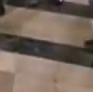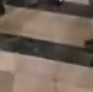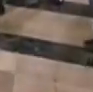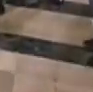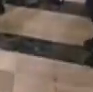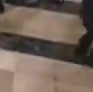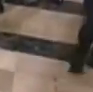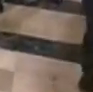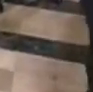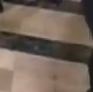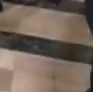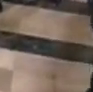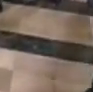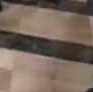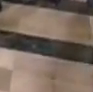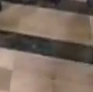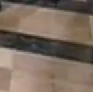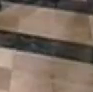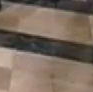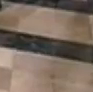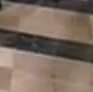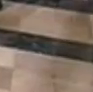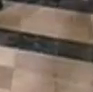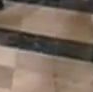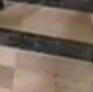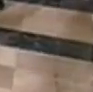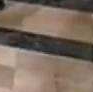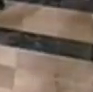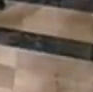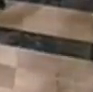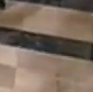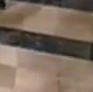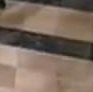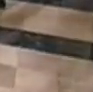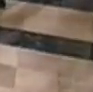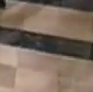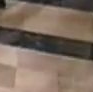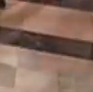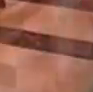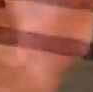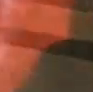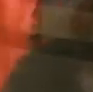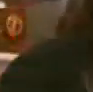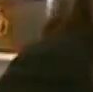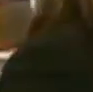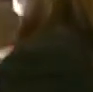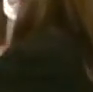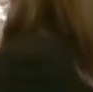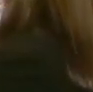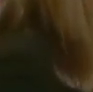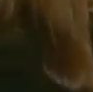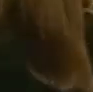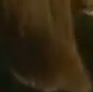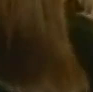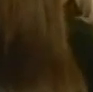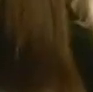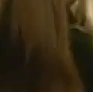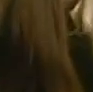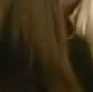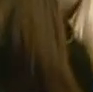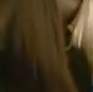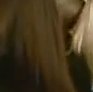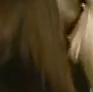reconstrucción de la memoria histórica que con el ideario del libertador Simón Bolívar.